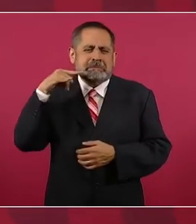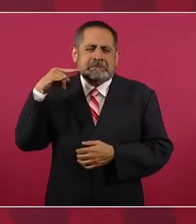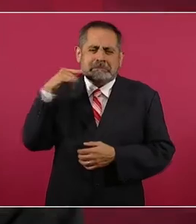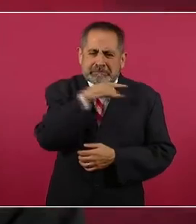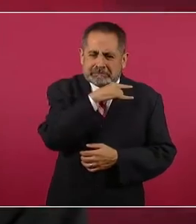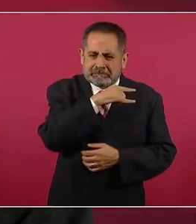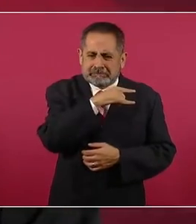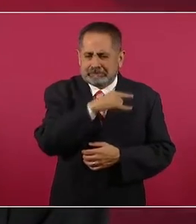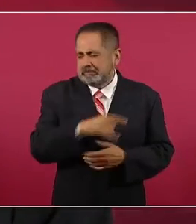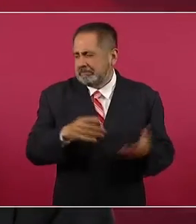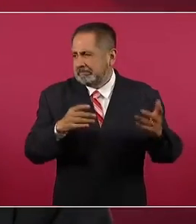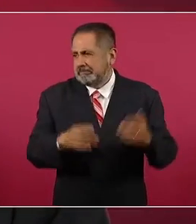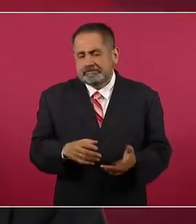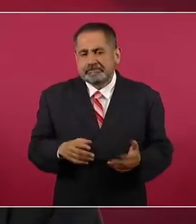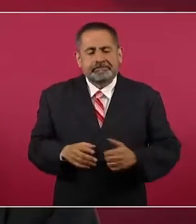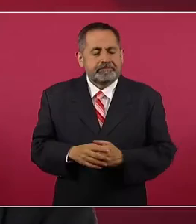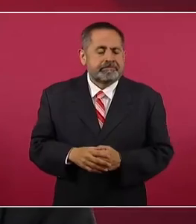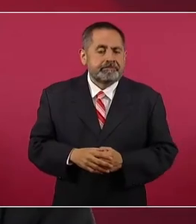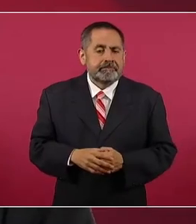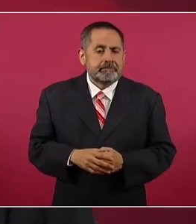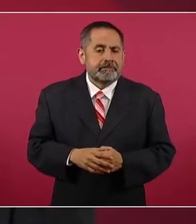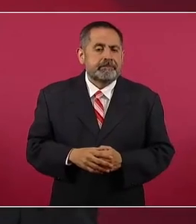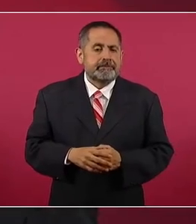pero tiene